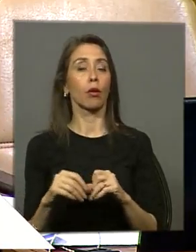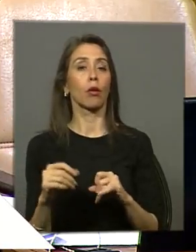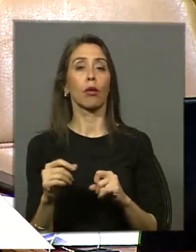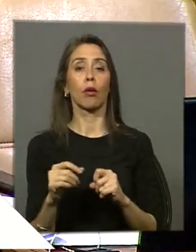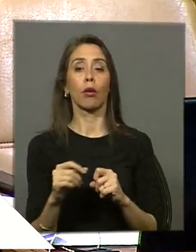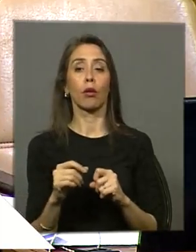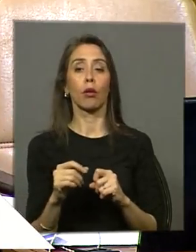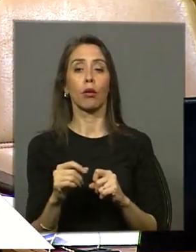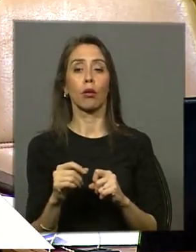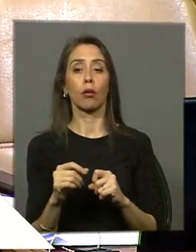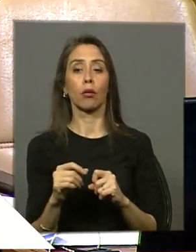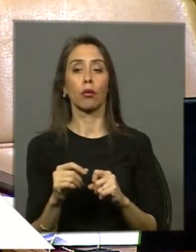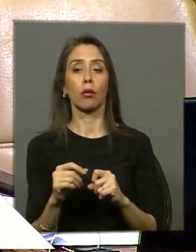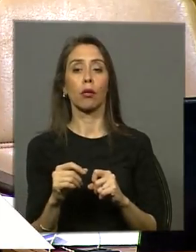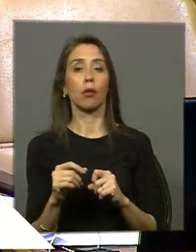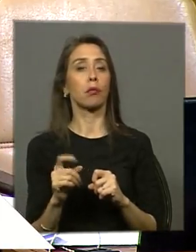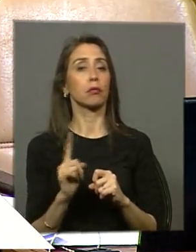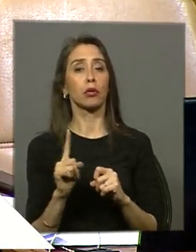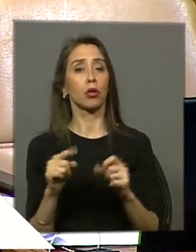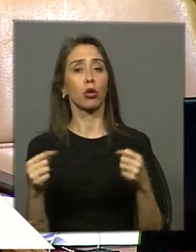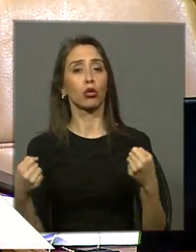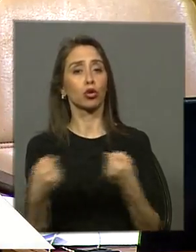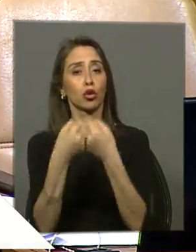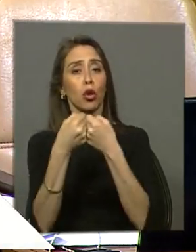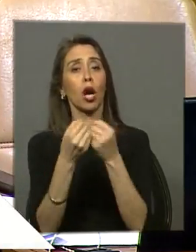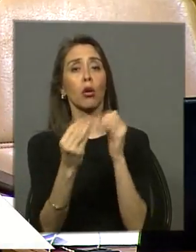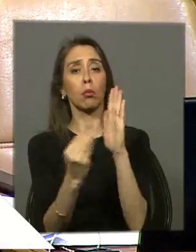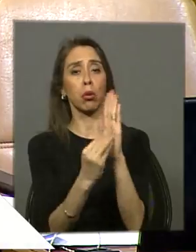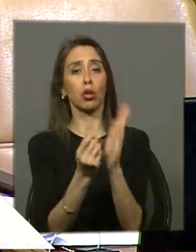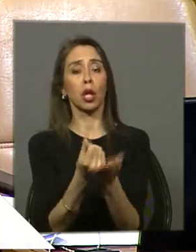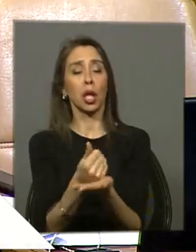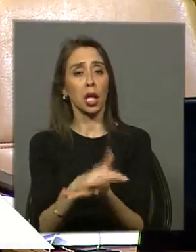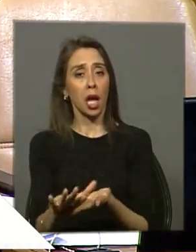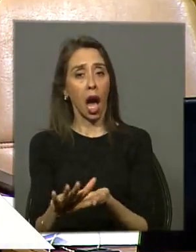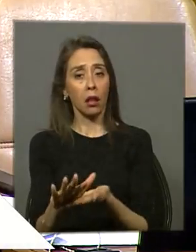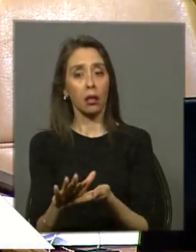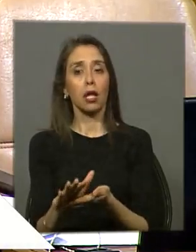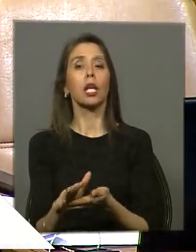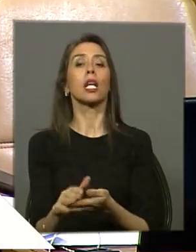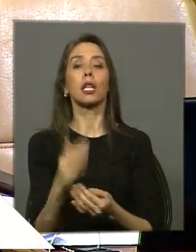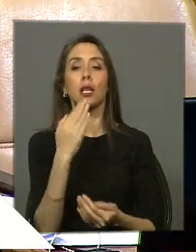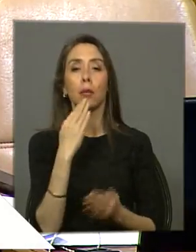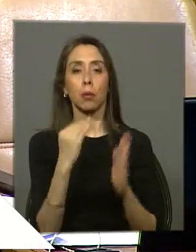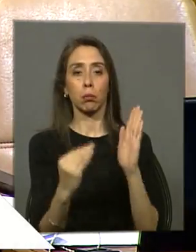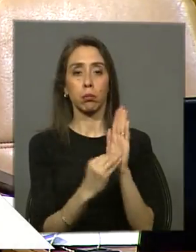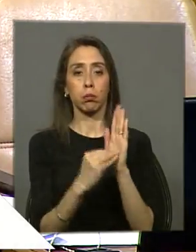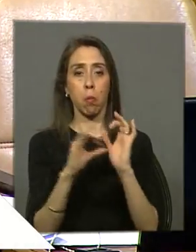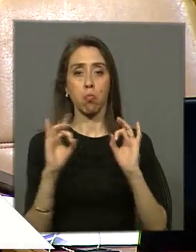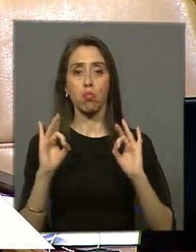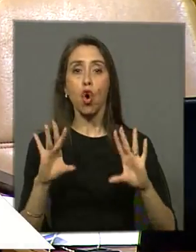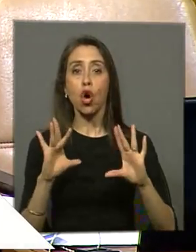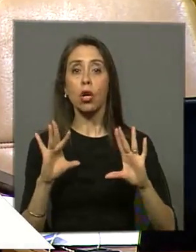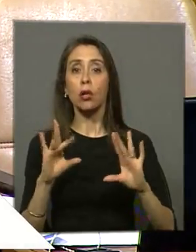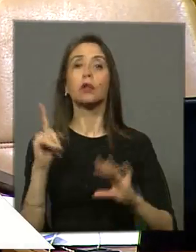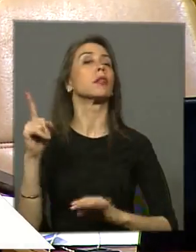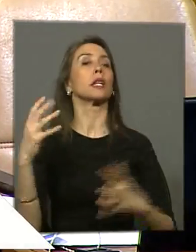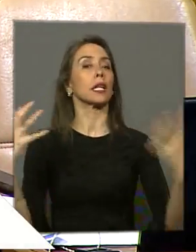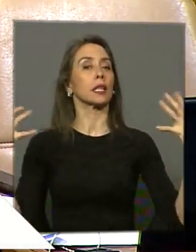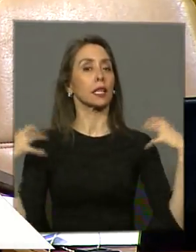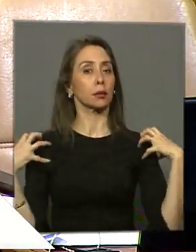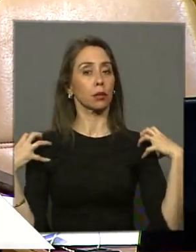la posibilidad de establecer gratuidad y tampoco de establecer las responsabilidades respecto de aquellos que son